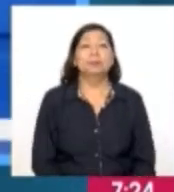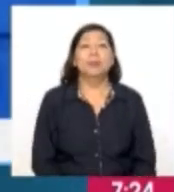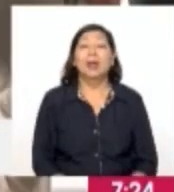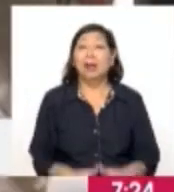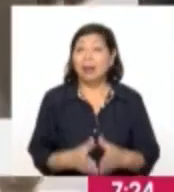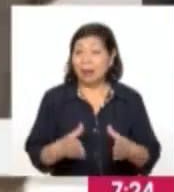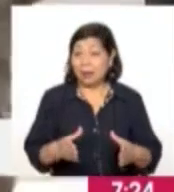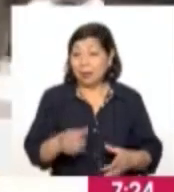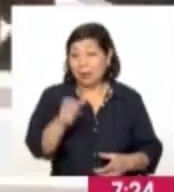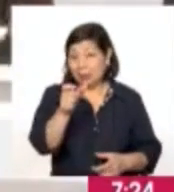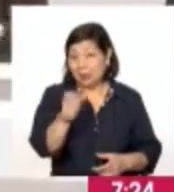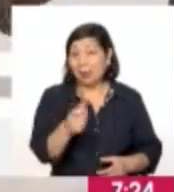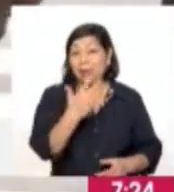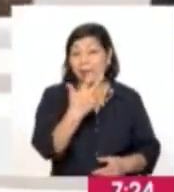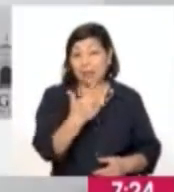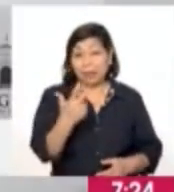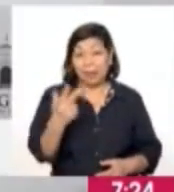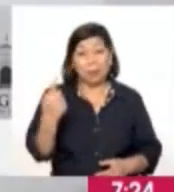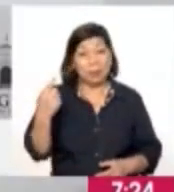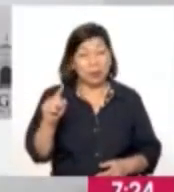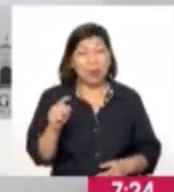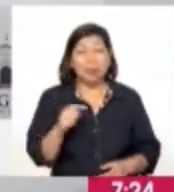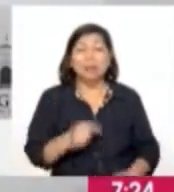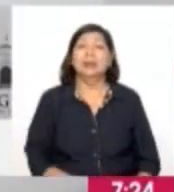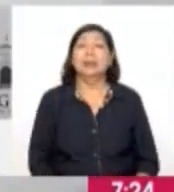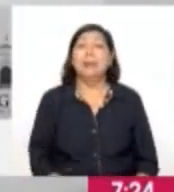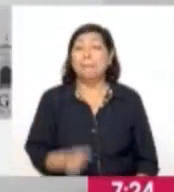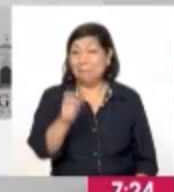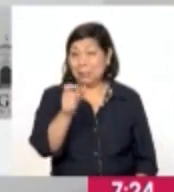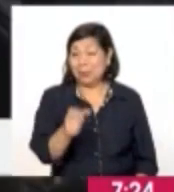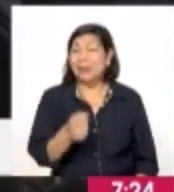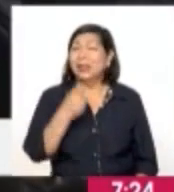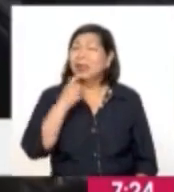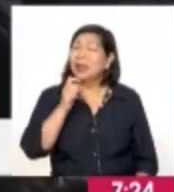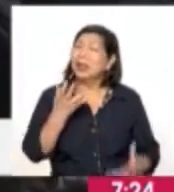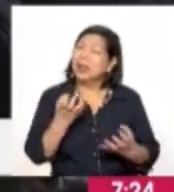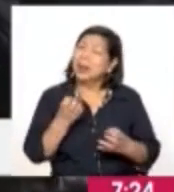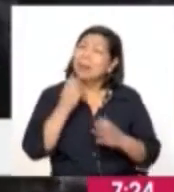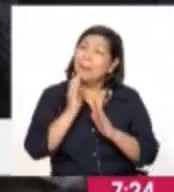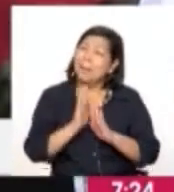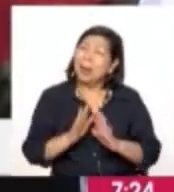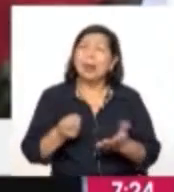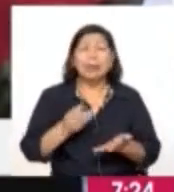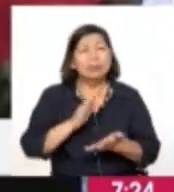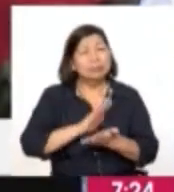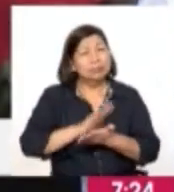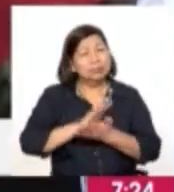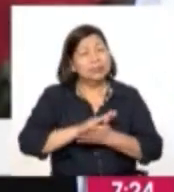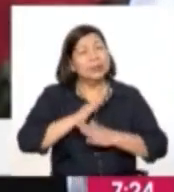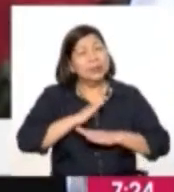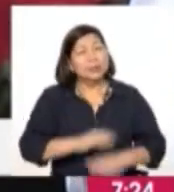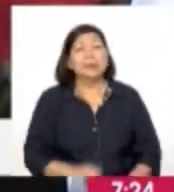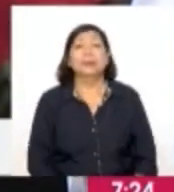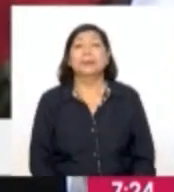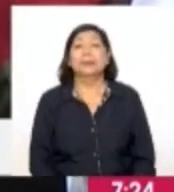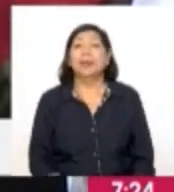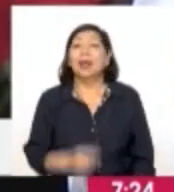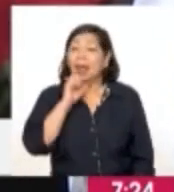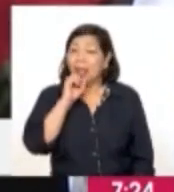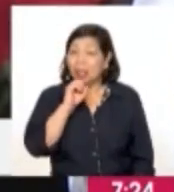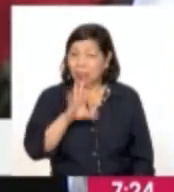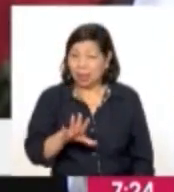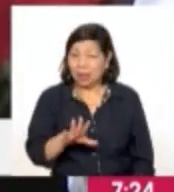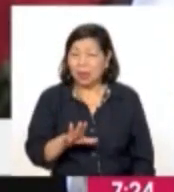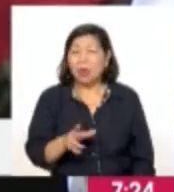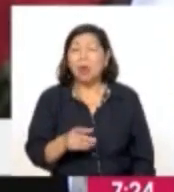La gran mayoría de los peruanos, los 33 millones de peruanos, diría yo, que queremos paz y queremos tranquilidad. Reitera su llamado a